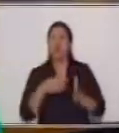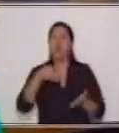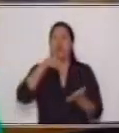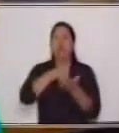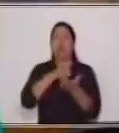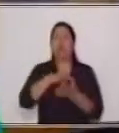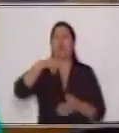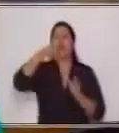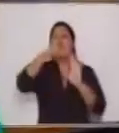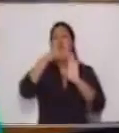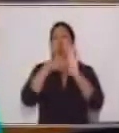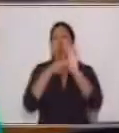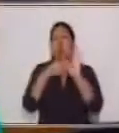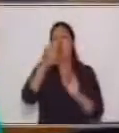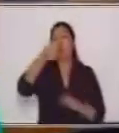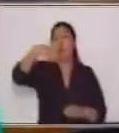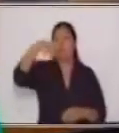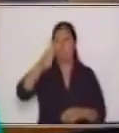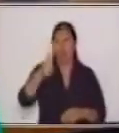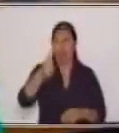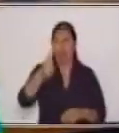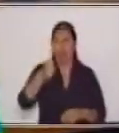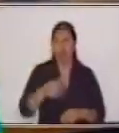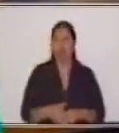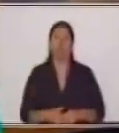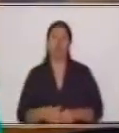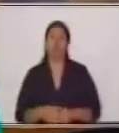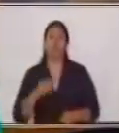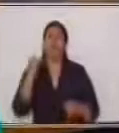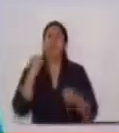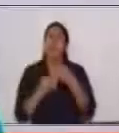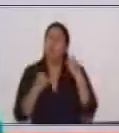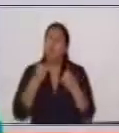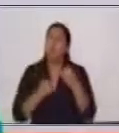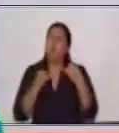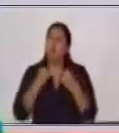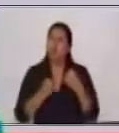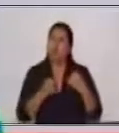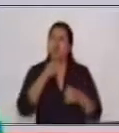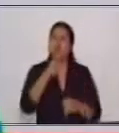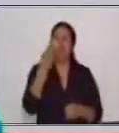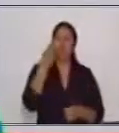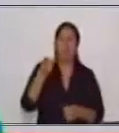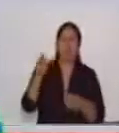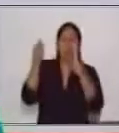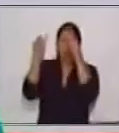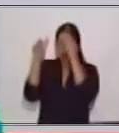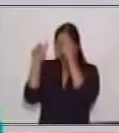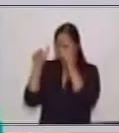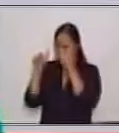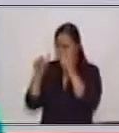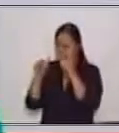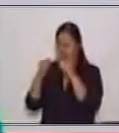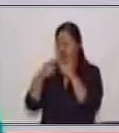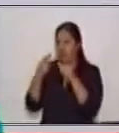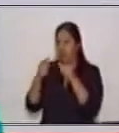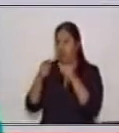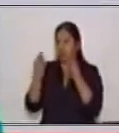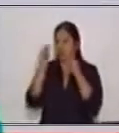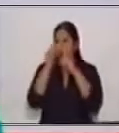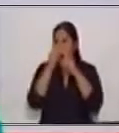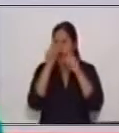ensayos. Y por último, vemos un análisis sencillo que dice, el argumento es